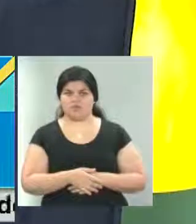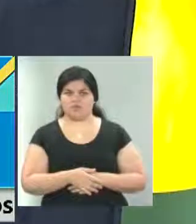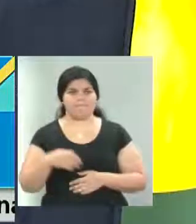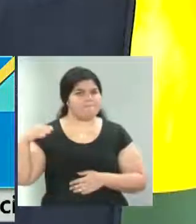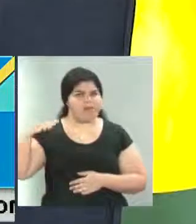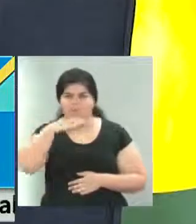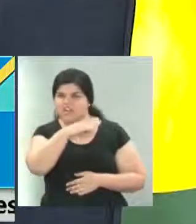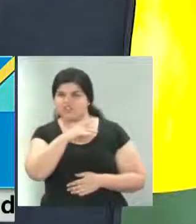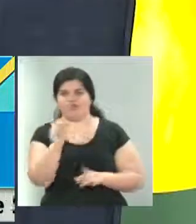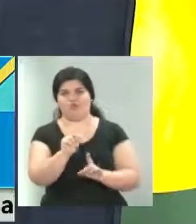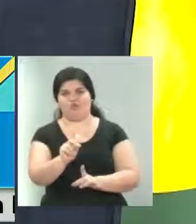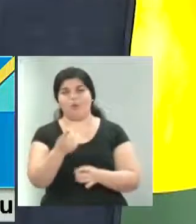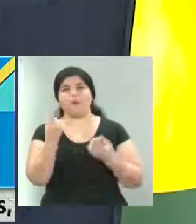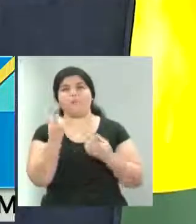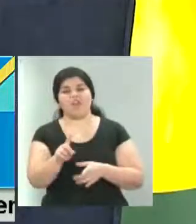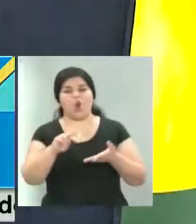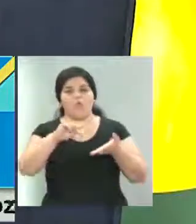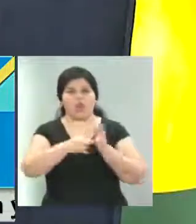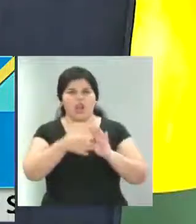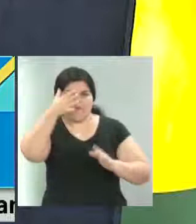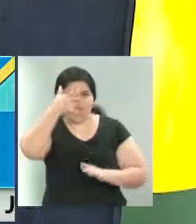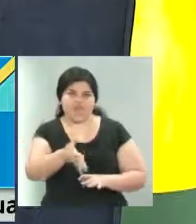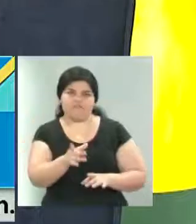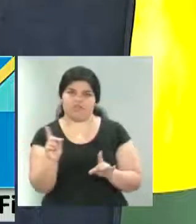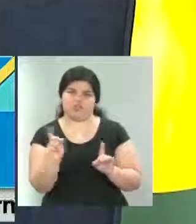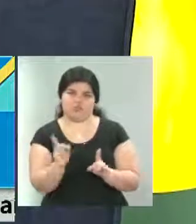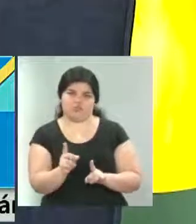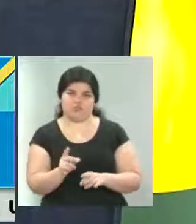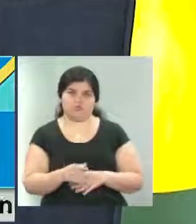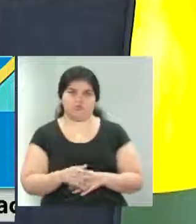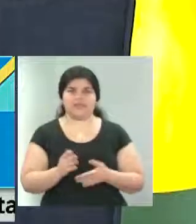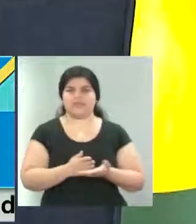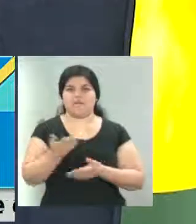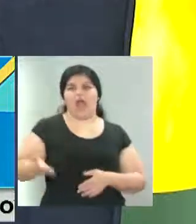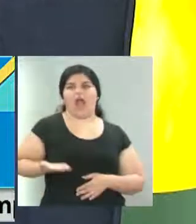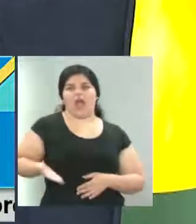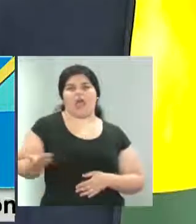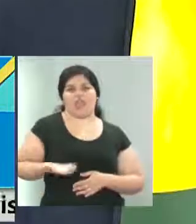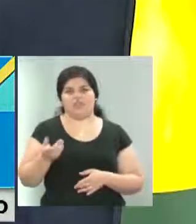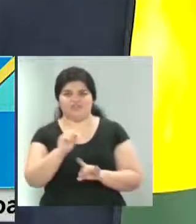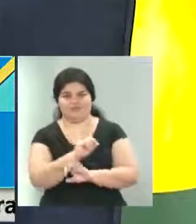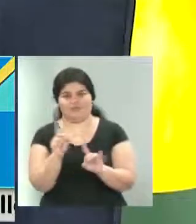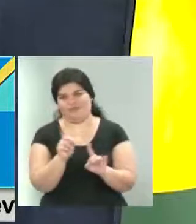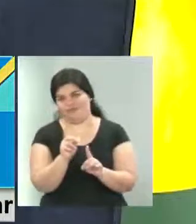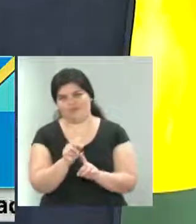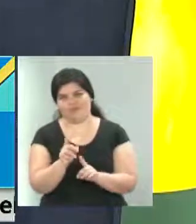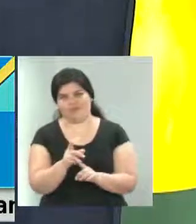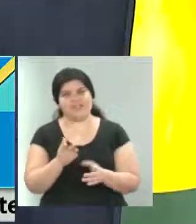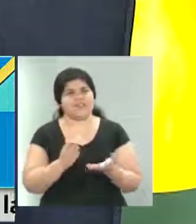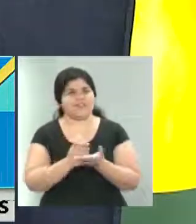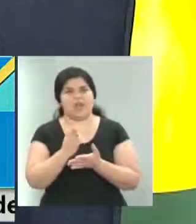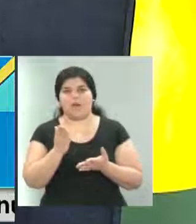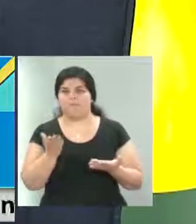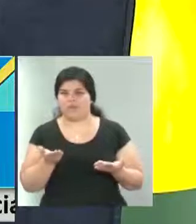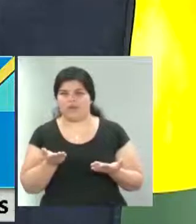perfectamente, pero no hubo ningún inconveniente y demás. Por supuesto que uno siempre, no hay que agrandarse porque tuvimos el factor suerte en ese porcentaje que uno no